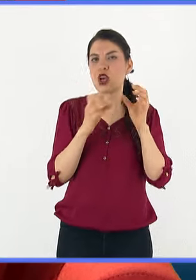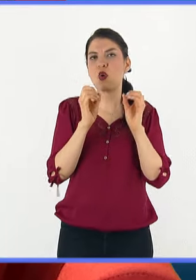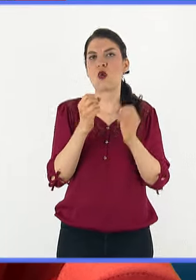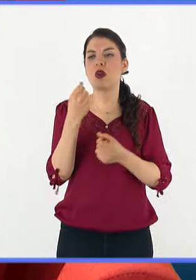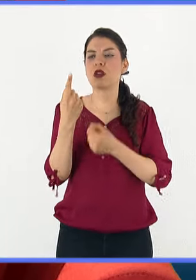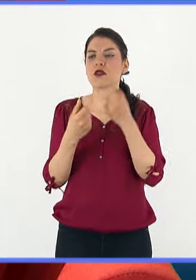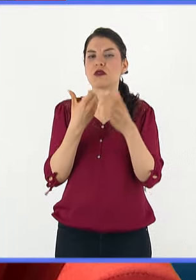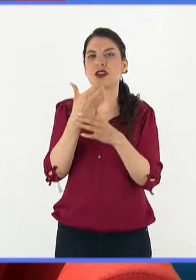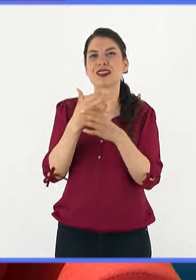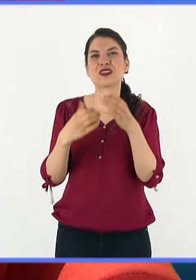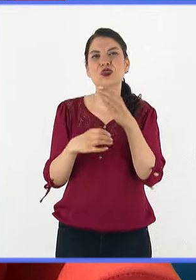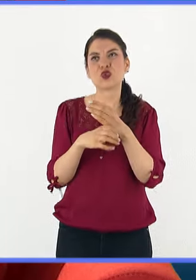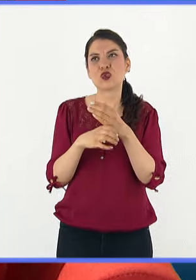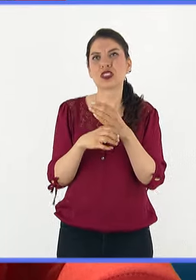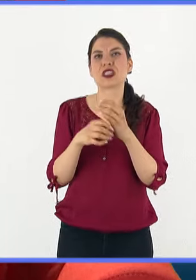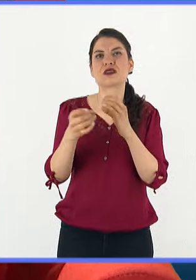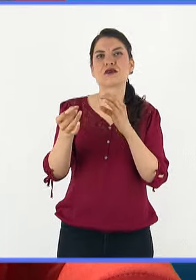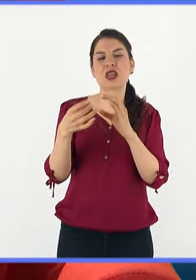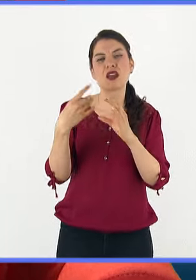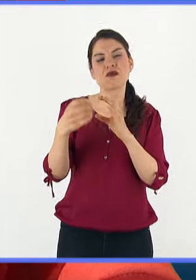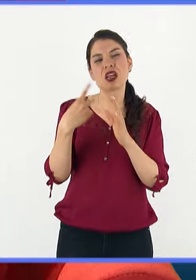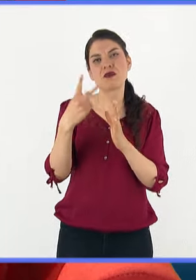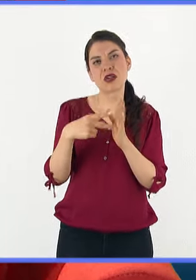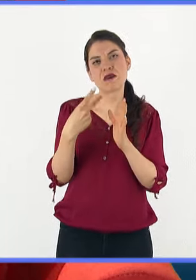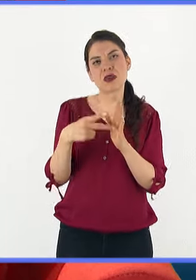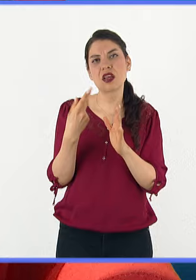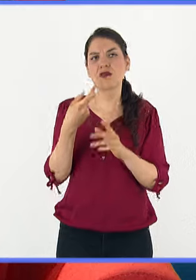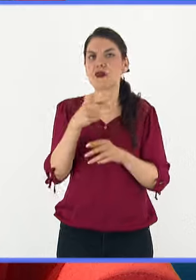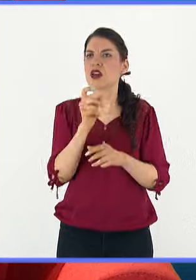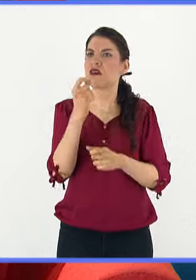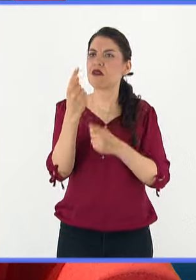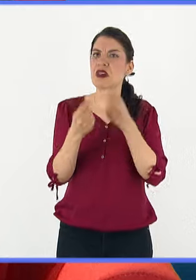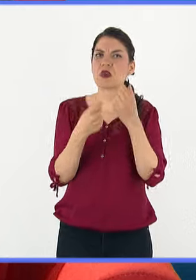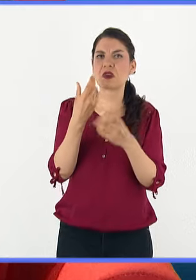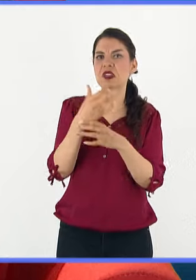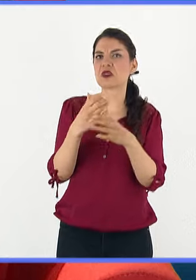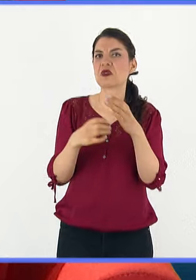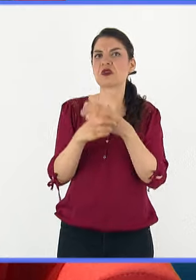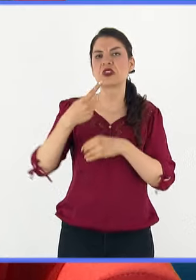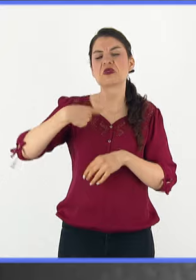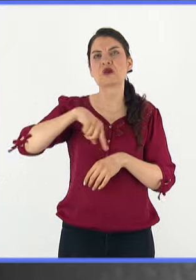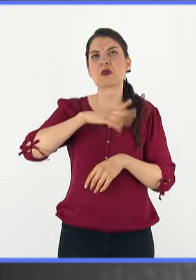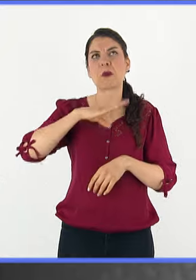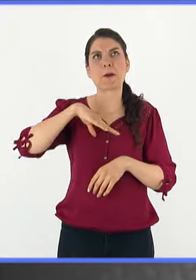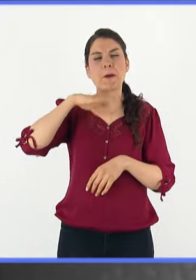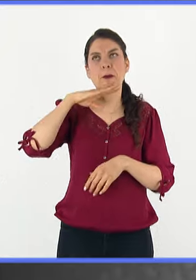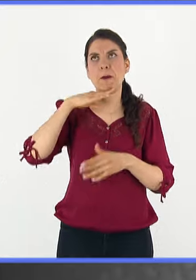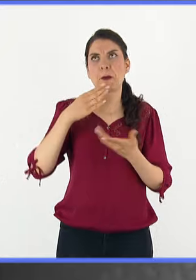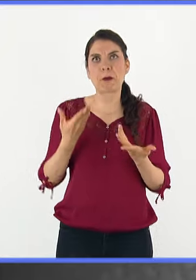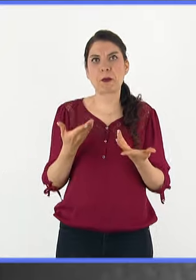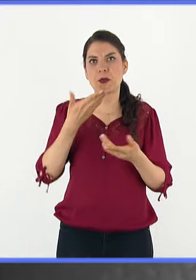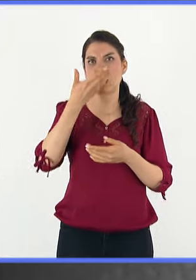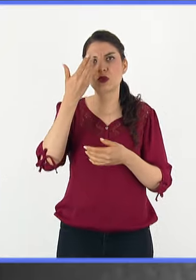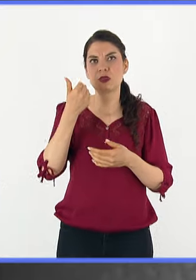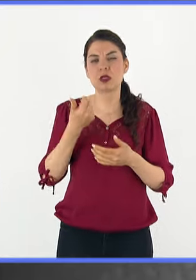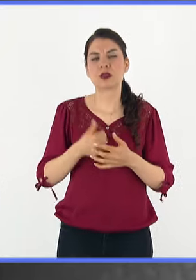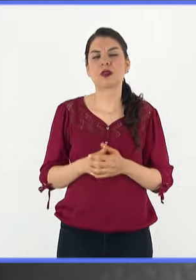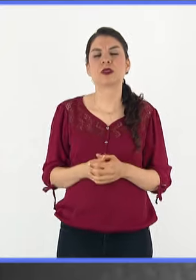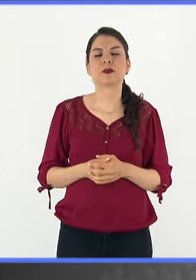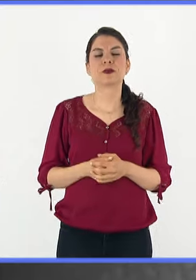eh Muy repetida Pero hay otras cosas de las que ni siquiera nos damos cuenta sí Bueno hay que hay que señalar que la